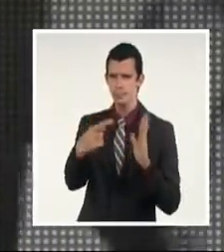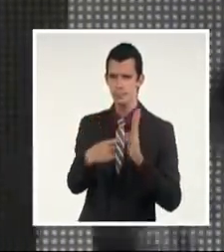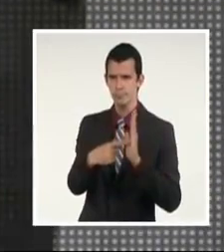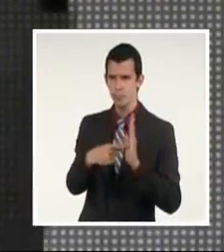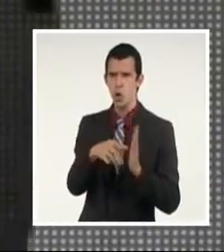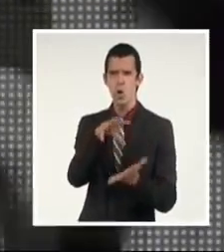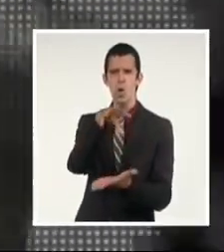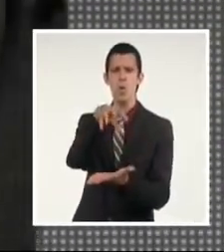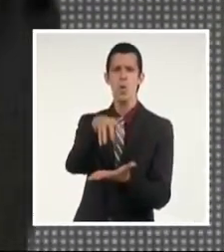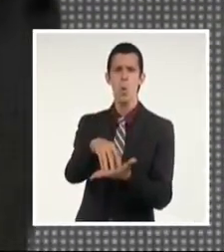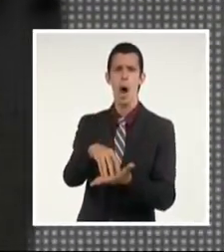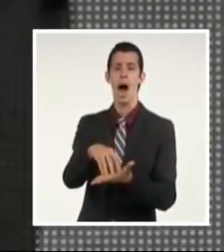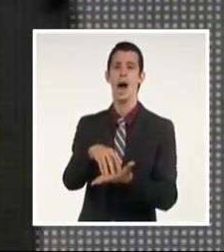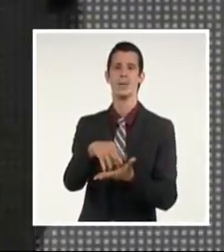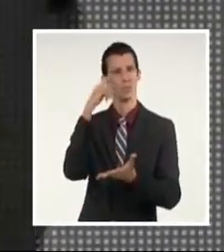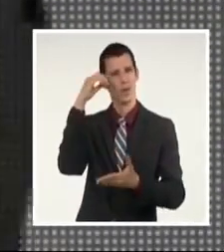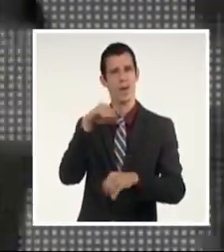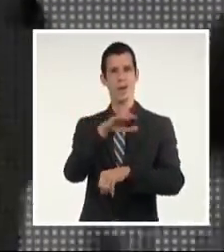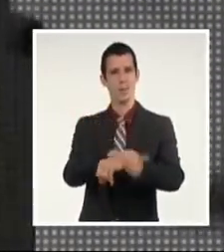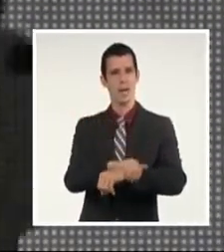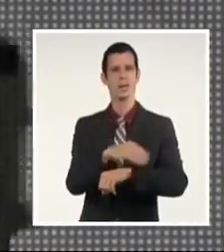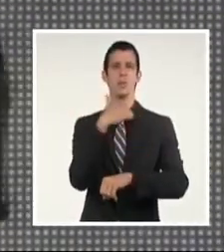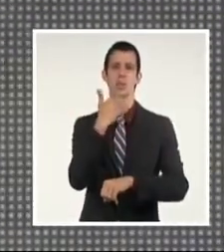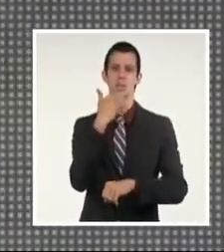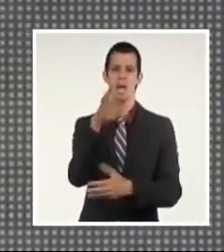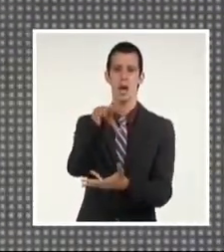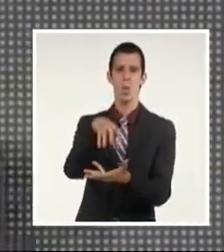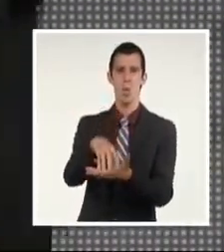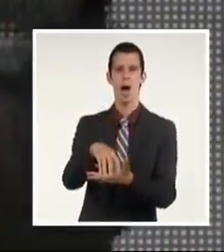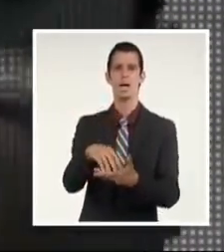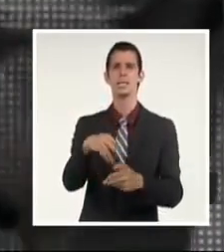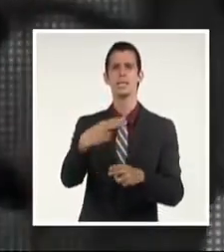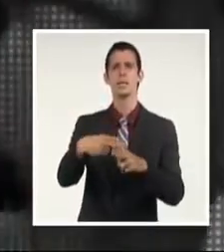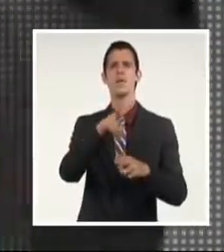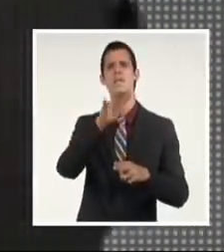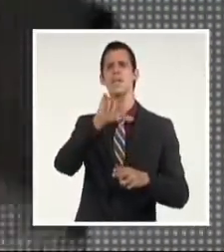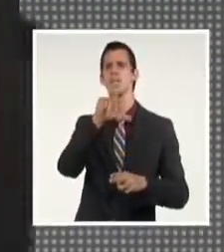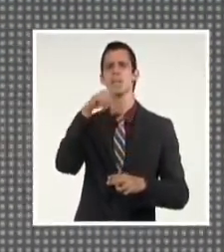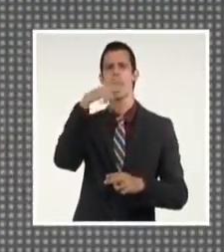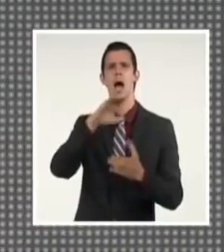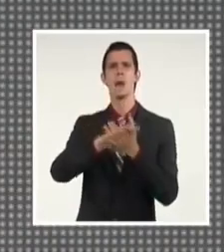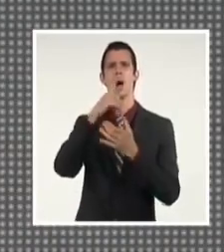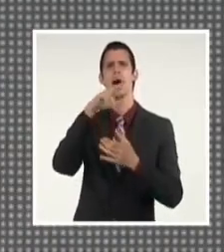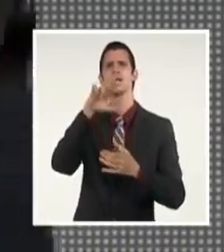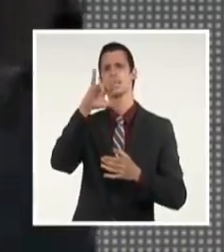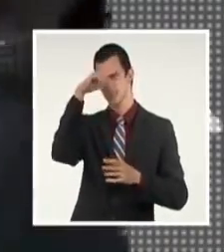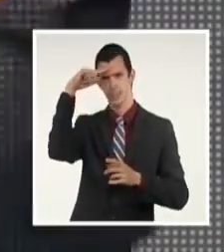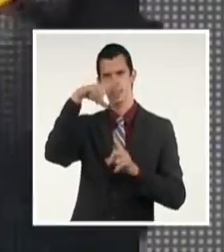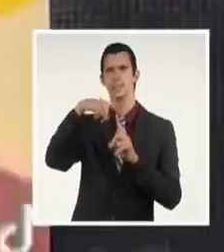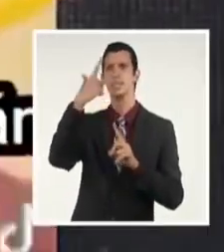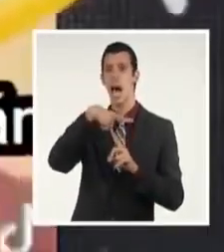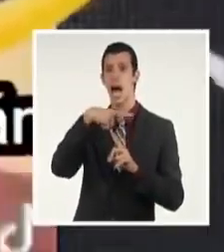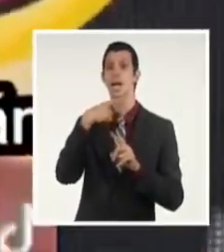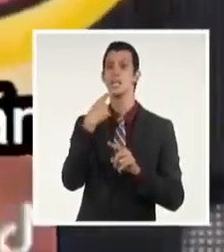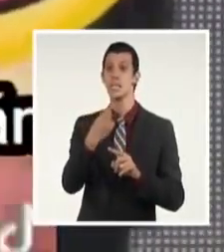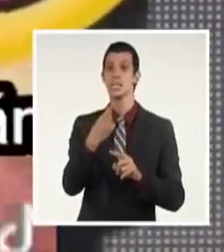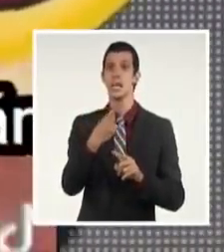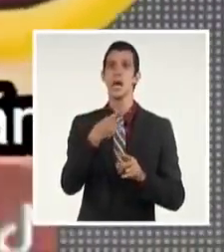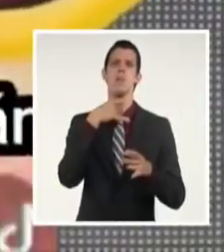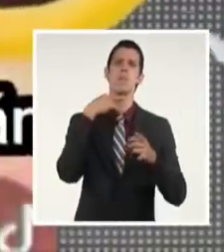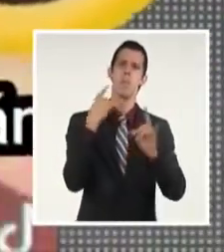Marista. Escúchenme bien, los están sacando por detrás, los cadáveres los están matando,